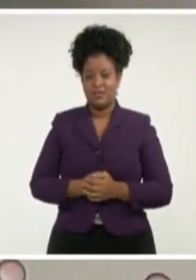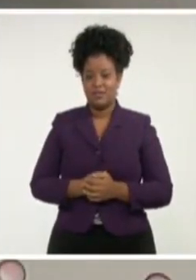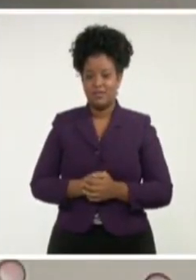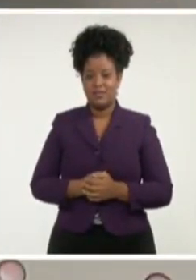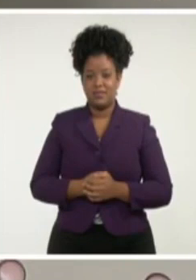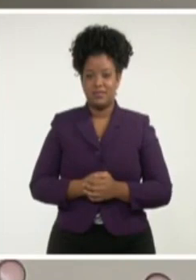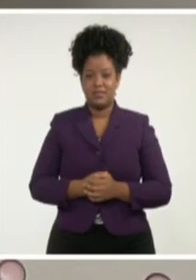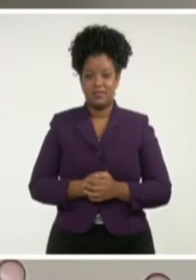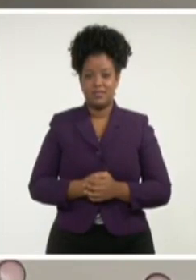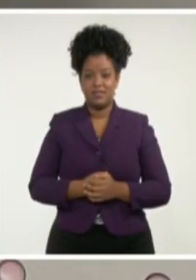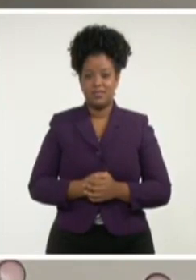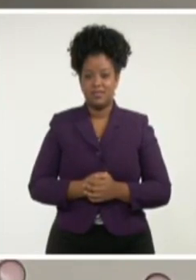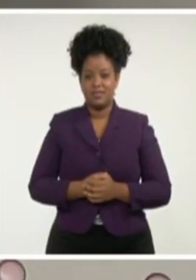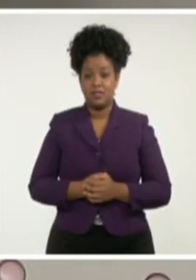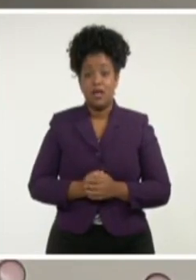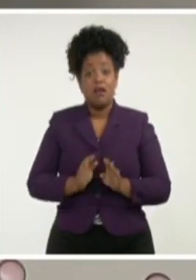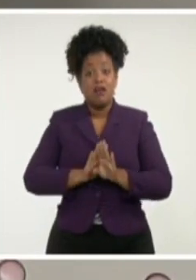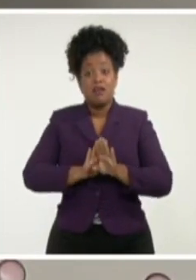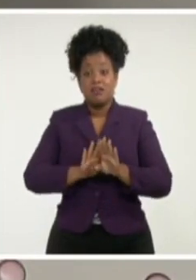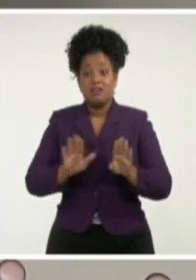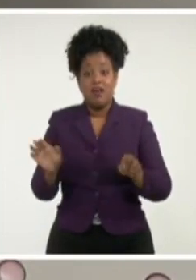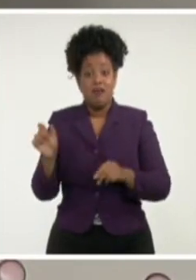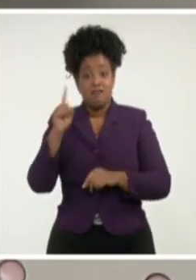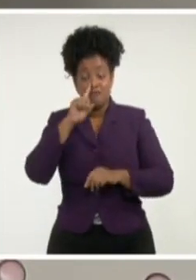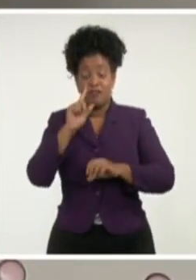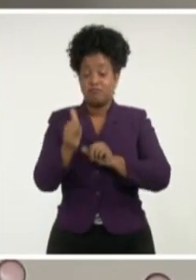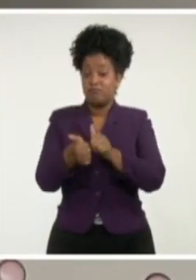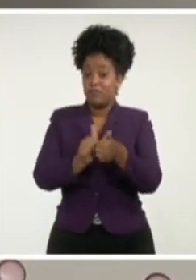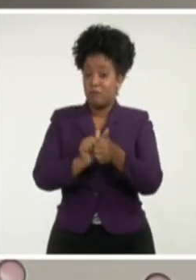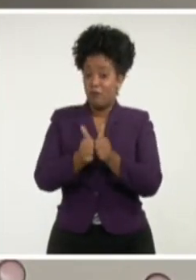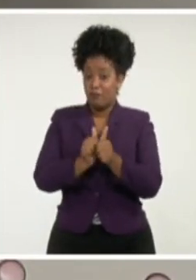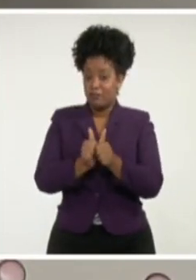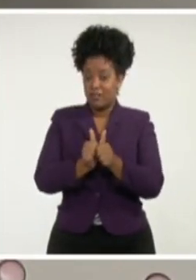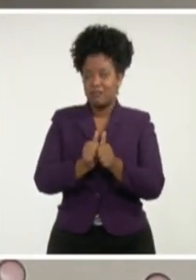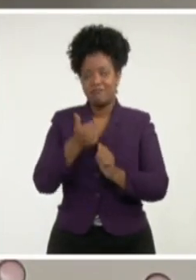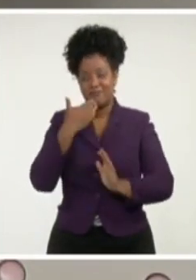Y de esta forma estamos poniendo punto final a este tiempo con los deportes. Tenga usted muy buenas tardes.